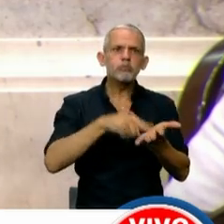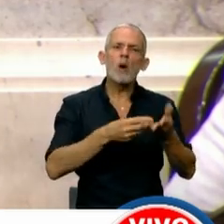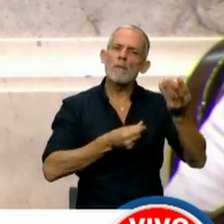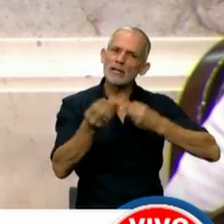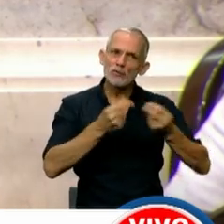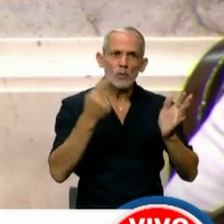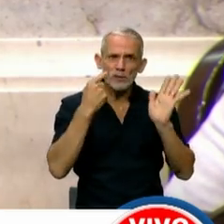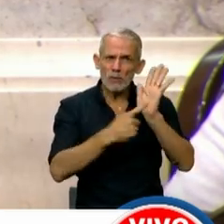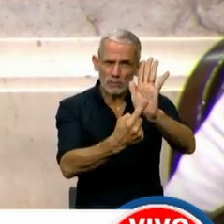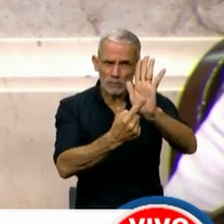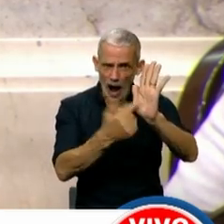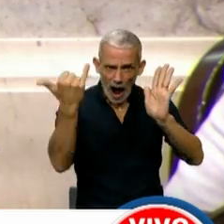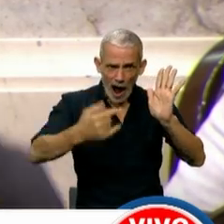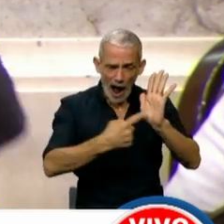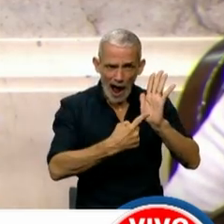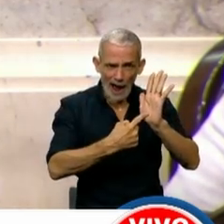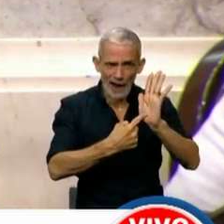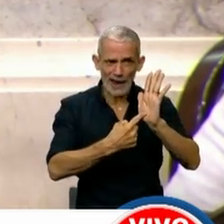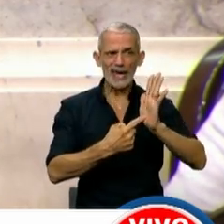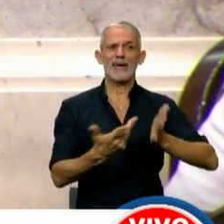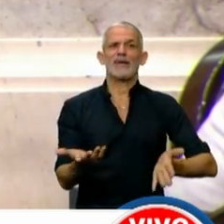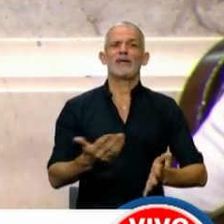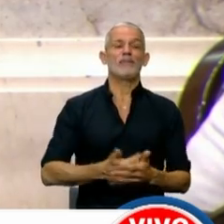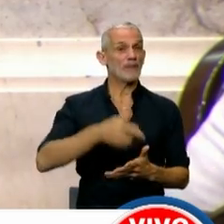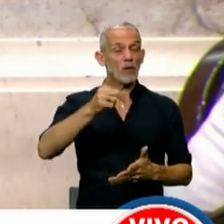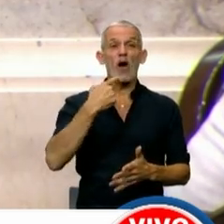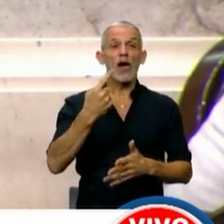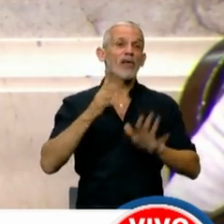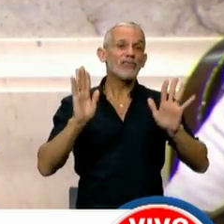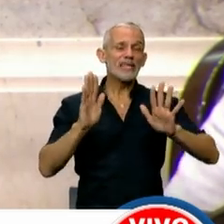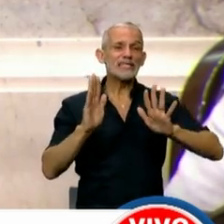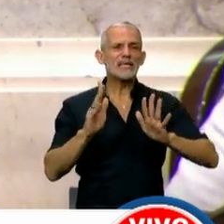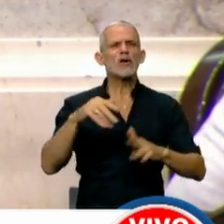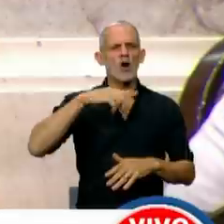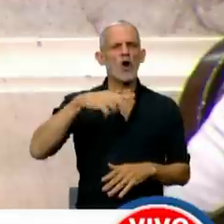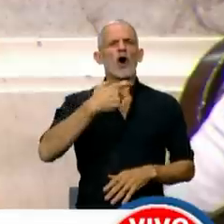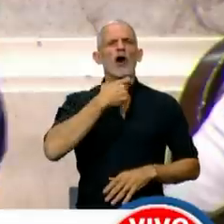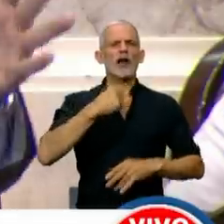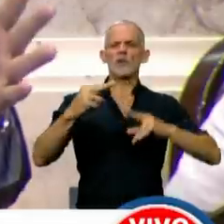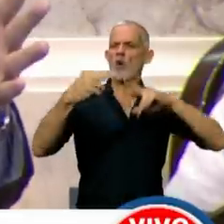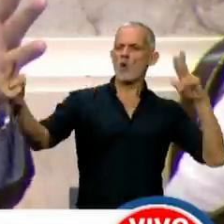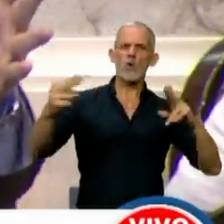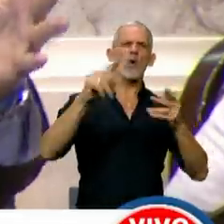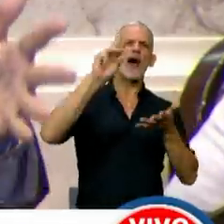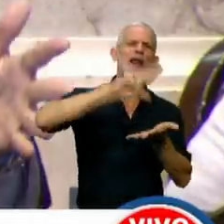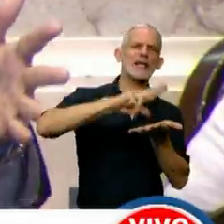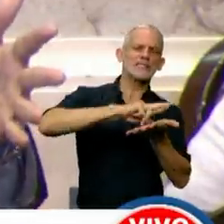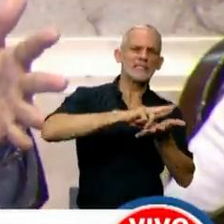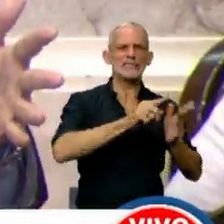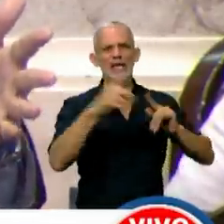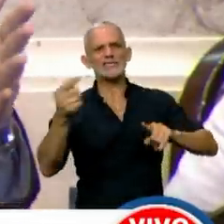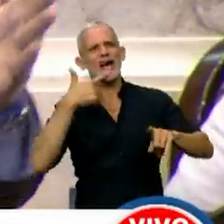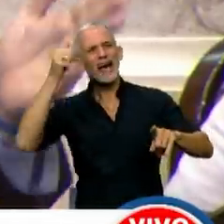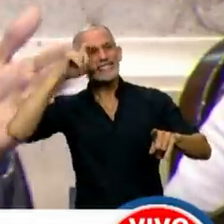acá están acá están y cuando dice queremos la autovía de resistencia pasa es